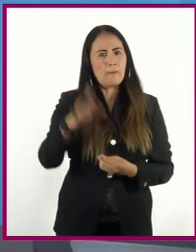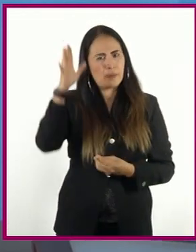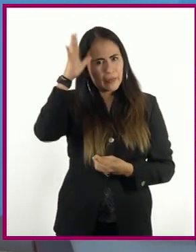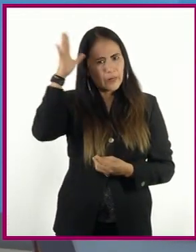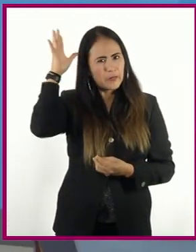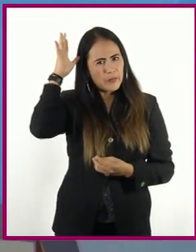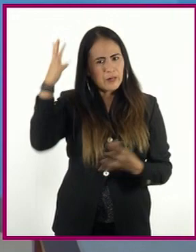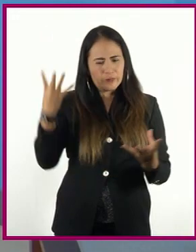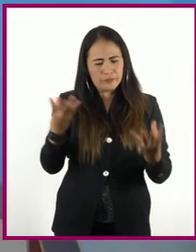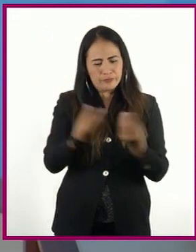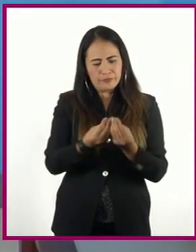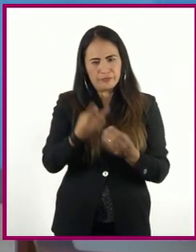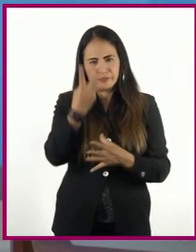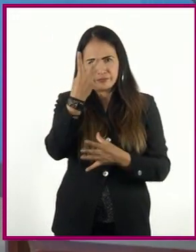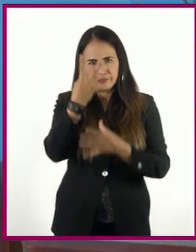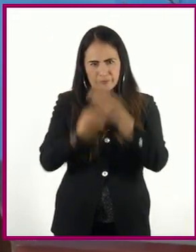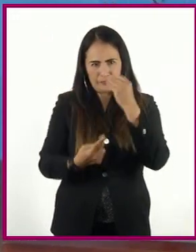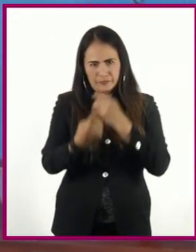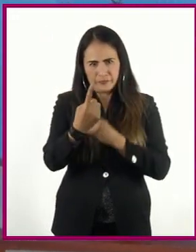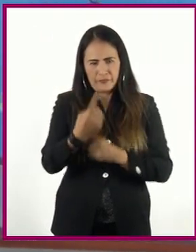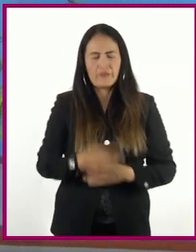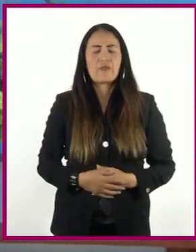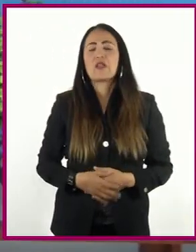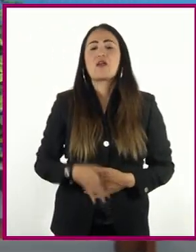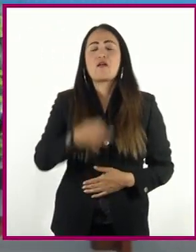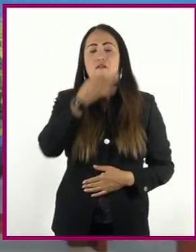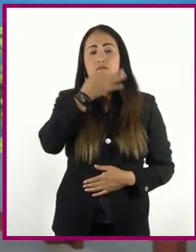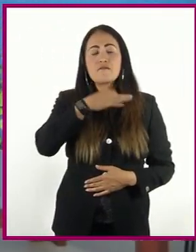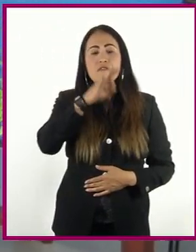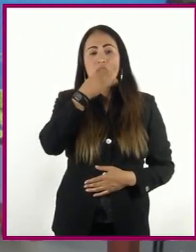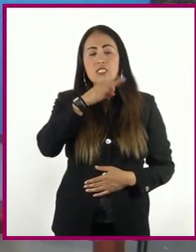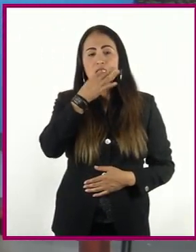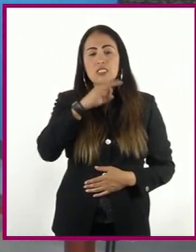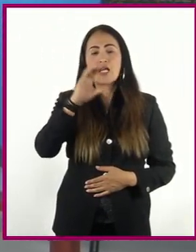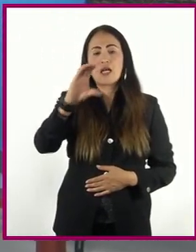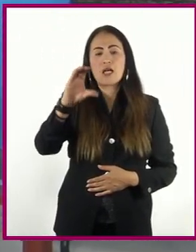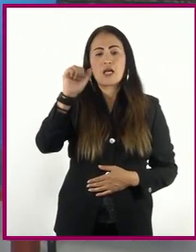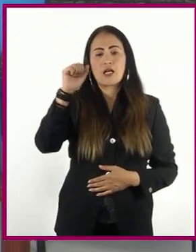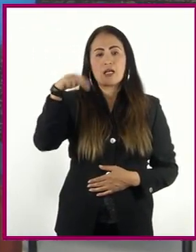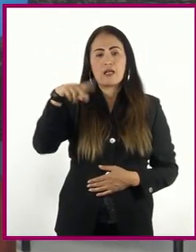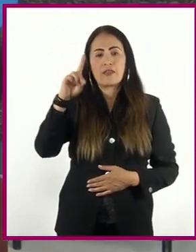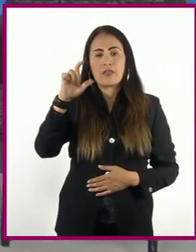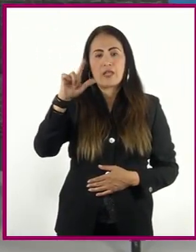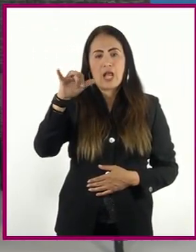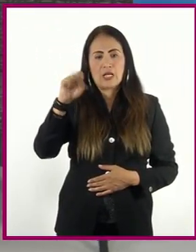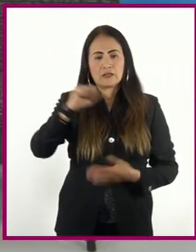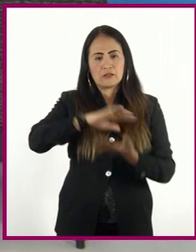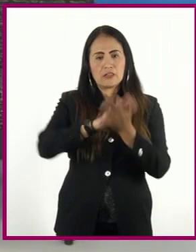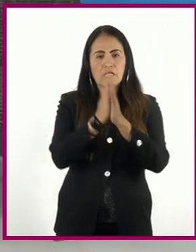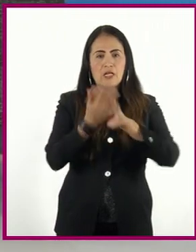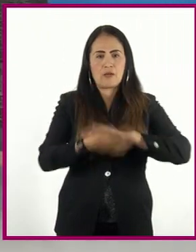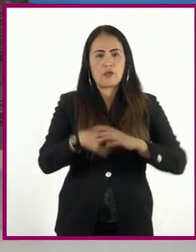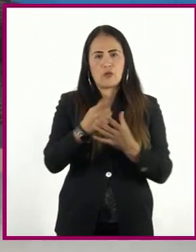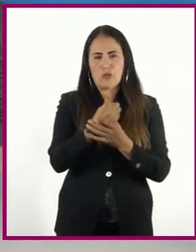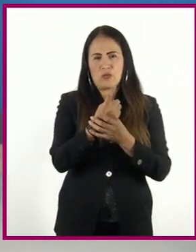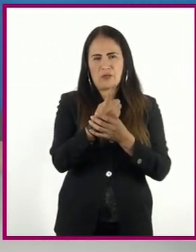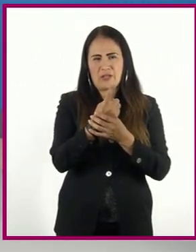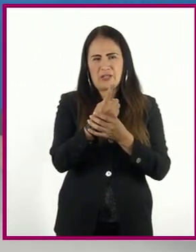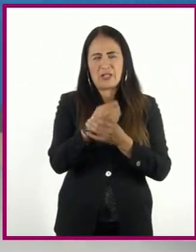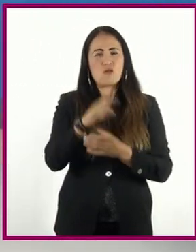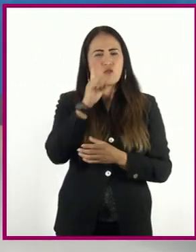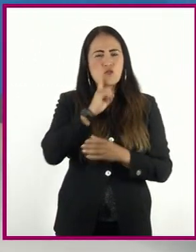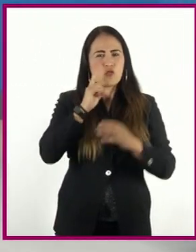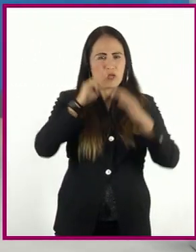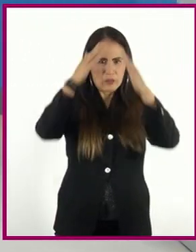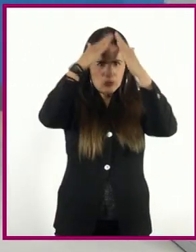se remonta a una festividad conocida como Fiesta de las Candelas o de las Velas y conmemora la aparición de la Virgen